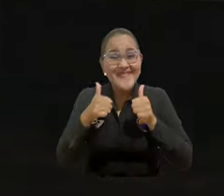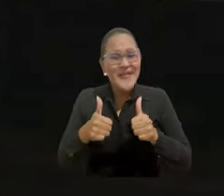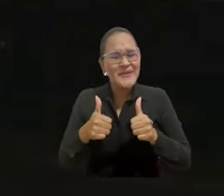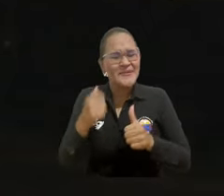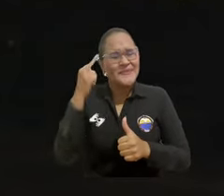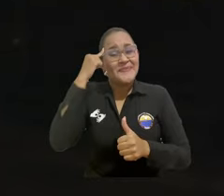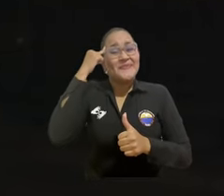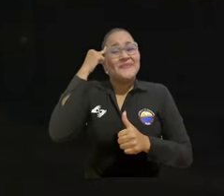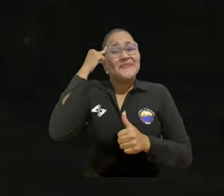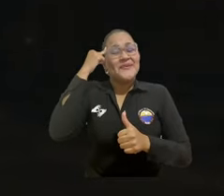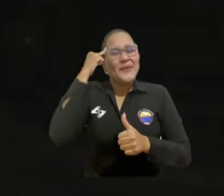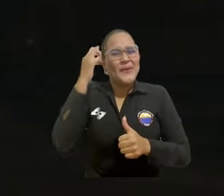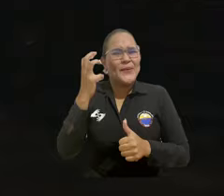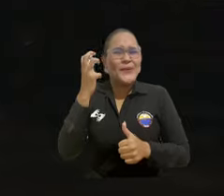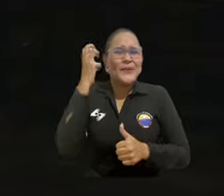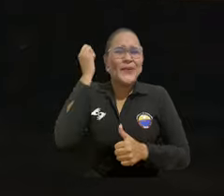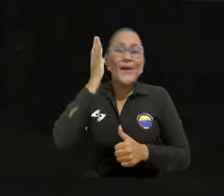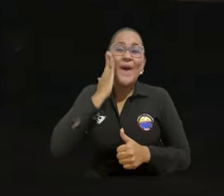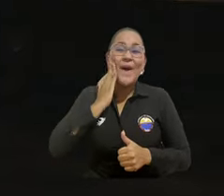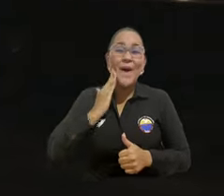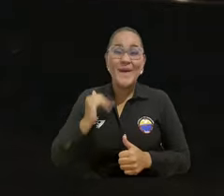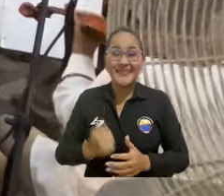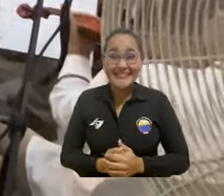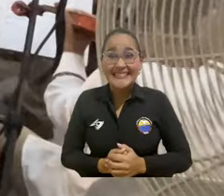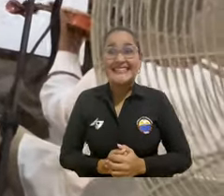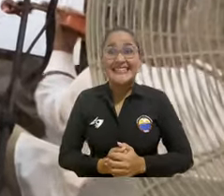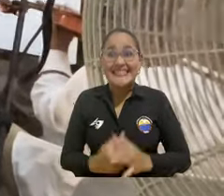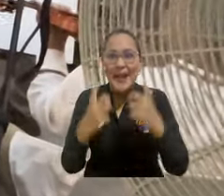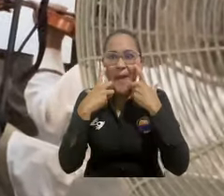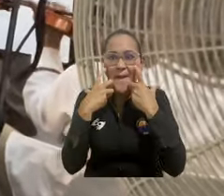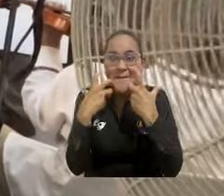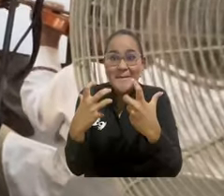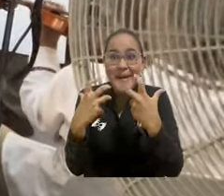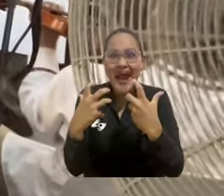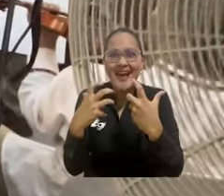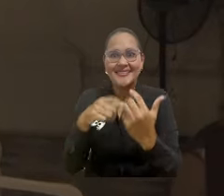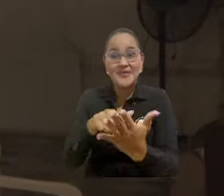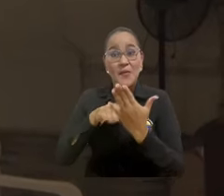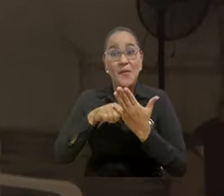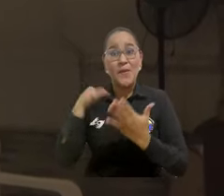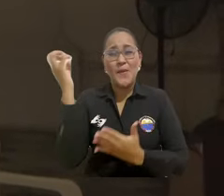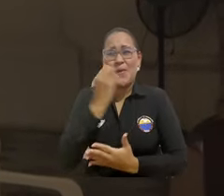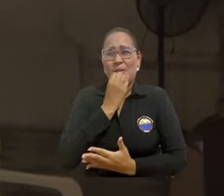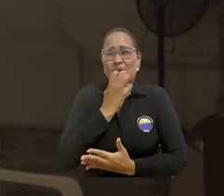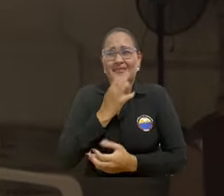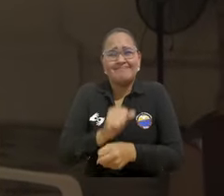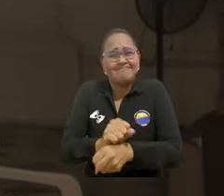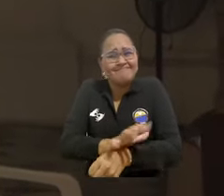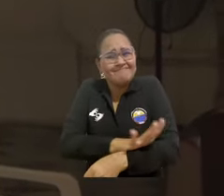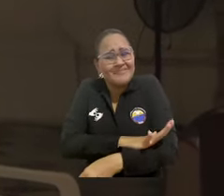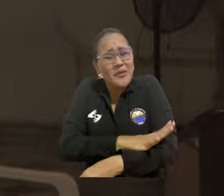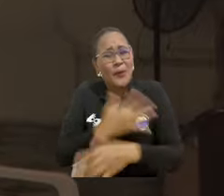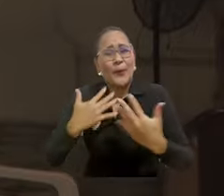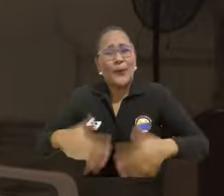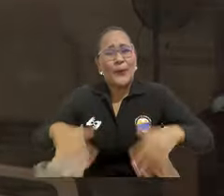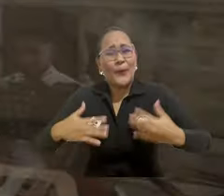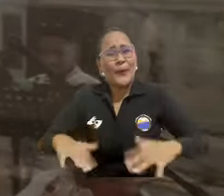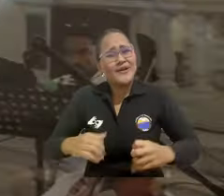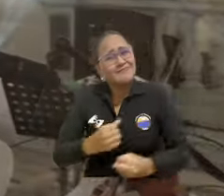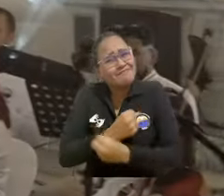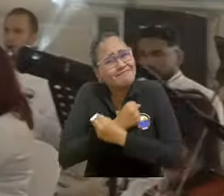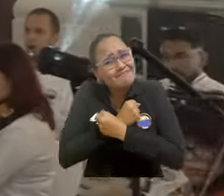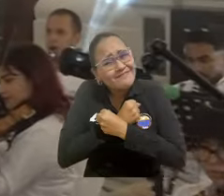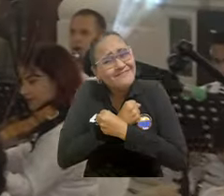Súper bien, me transporté a mi juventud. De verdad fue emotivo, majestuoso. Y presenciarlo en vivo me llena de